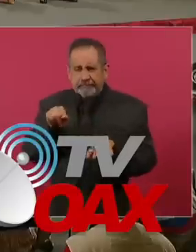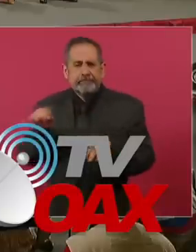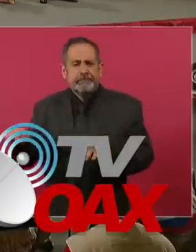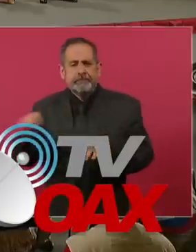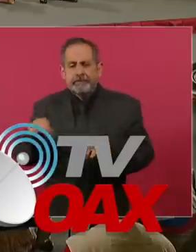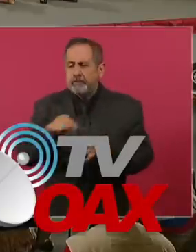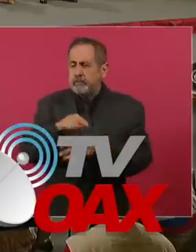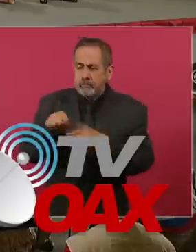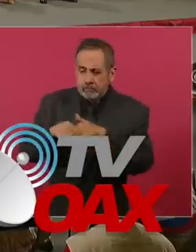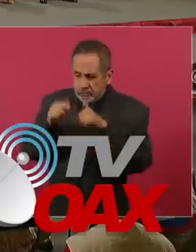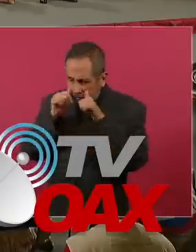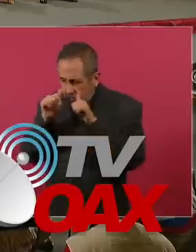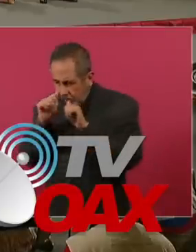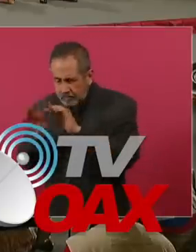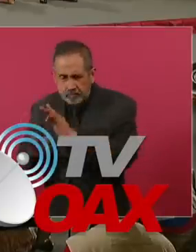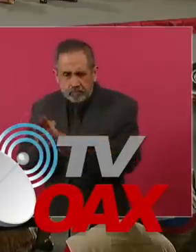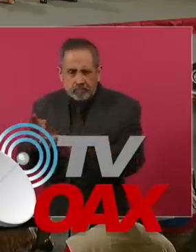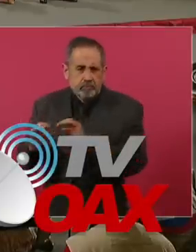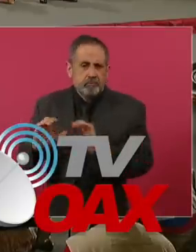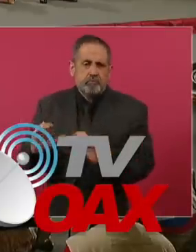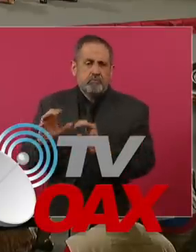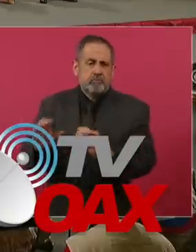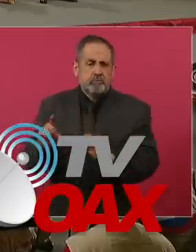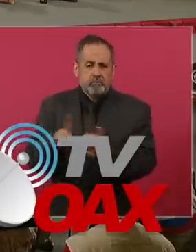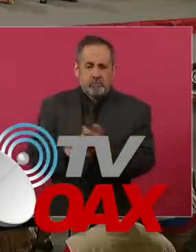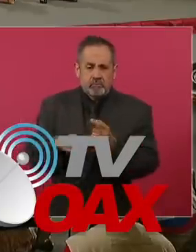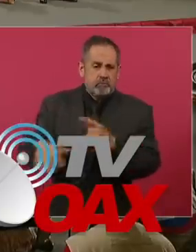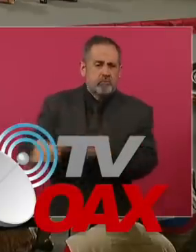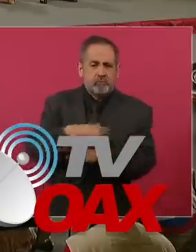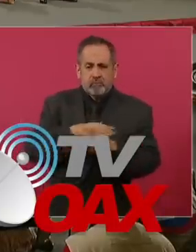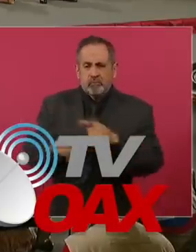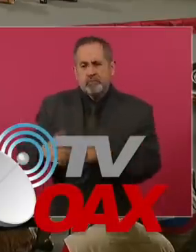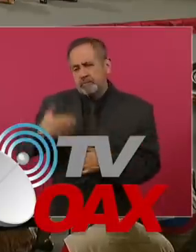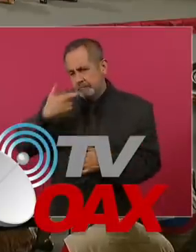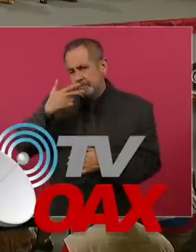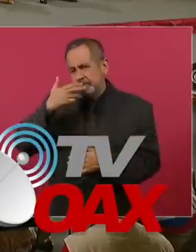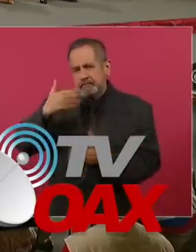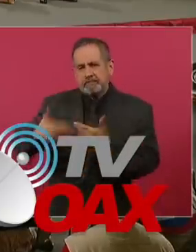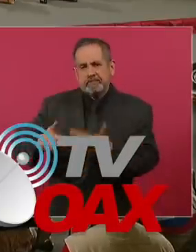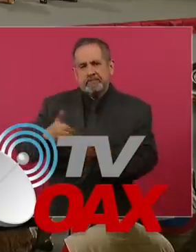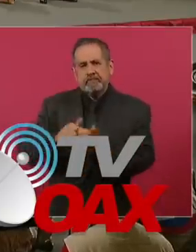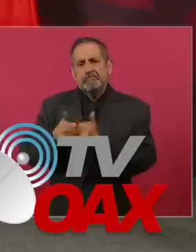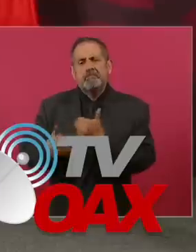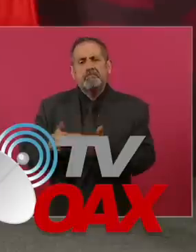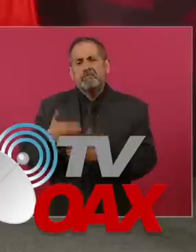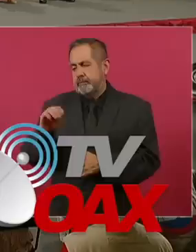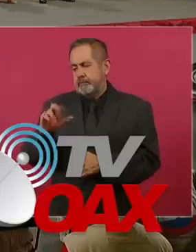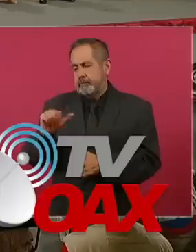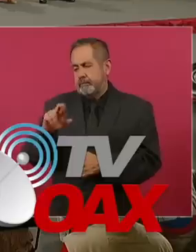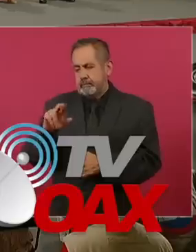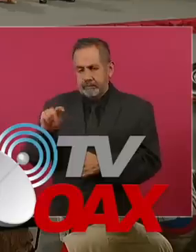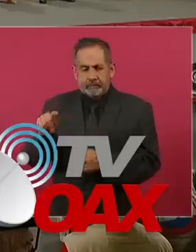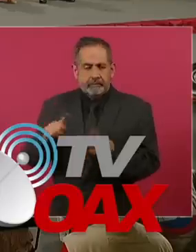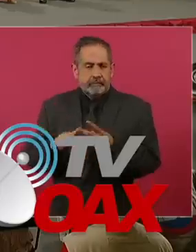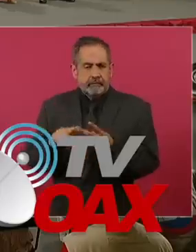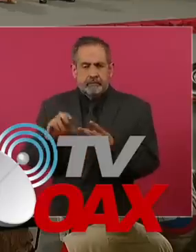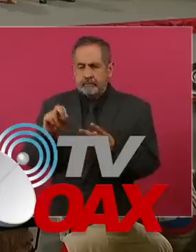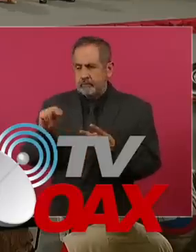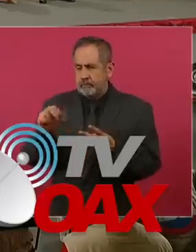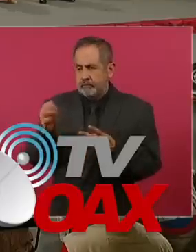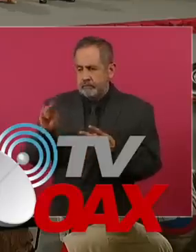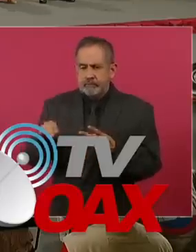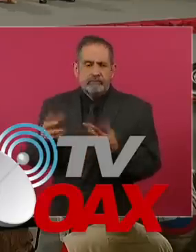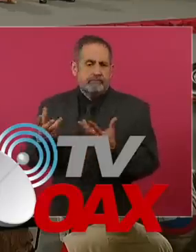y zonas arqueológicas incorporadas en el programa de mejoramiento de zonas arqueológicas. Finalmente, y